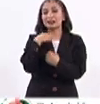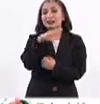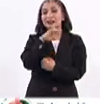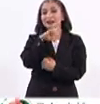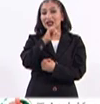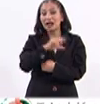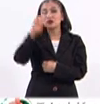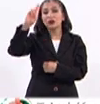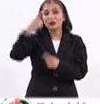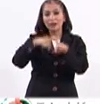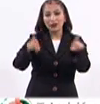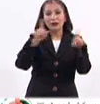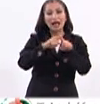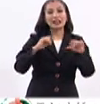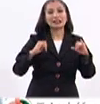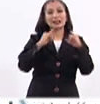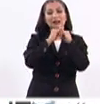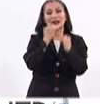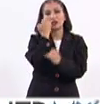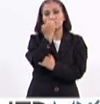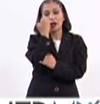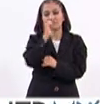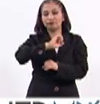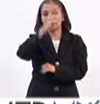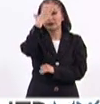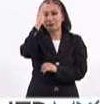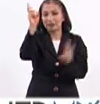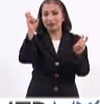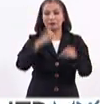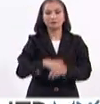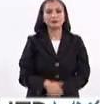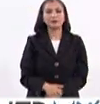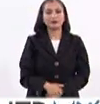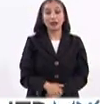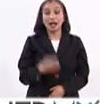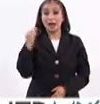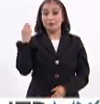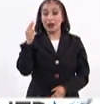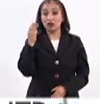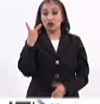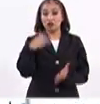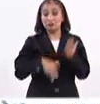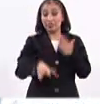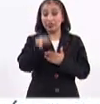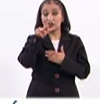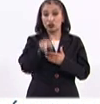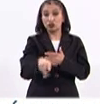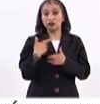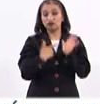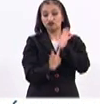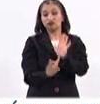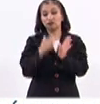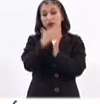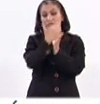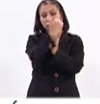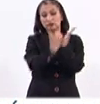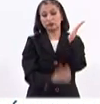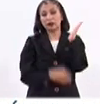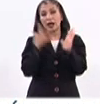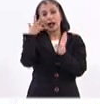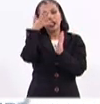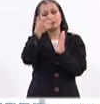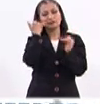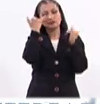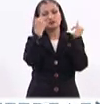civiles, universidades e instituciones académicas expertas en este tema. Y en mayo del 2018 se presentó el documento Hacia